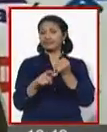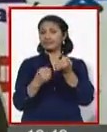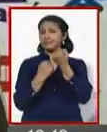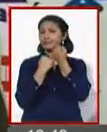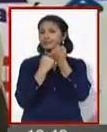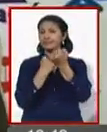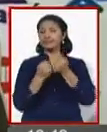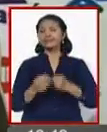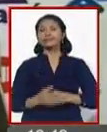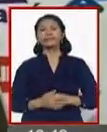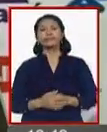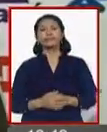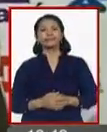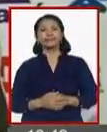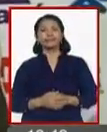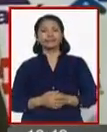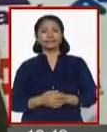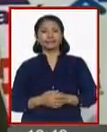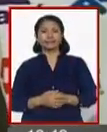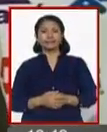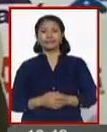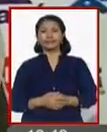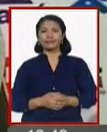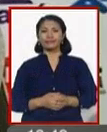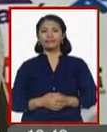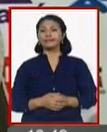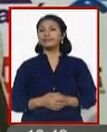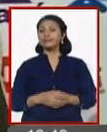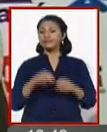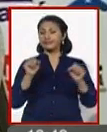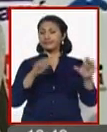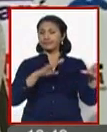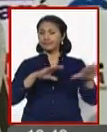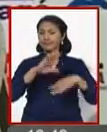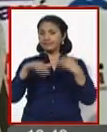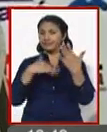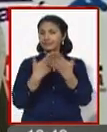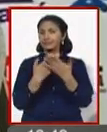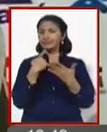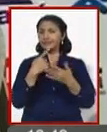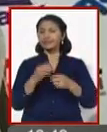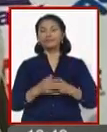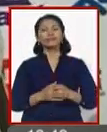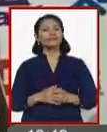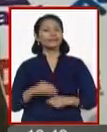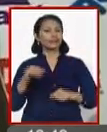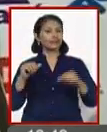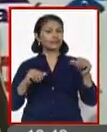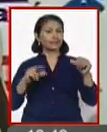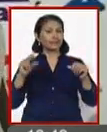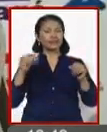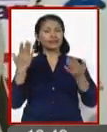hay que apoyarlo nada más. Sabemos lo que él es capaz de hacer y todos vamos a estar sin duda